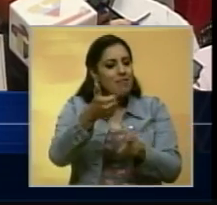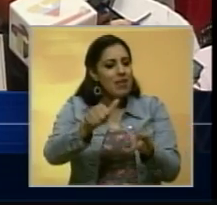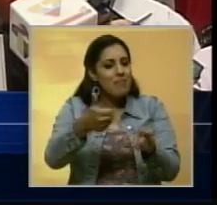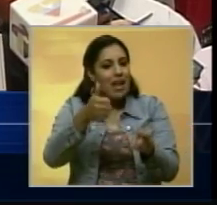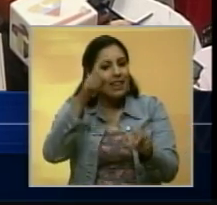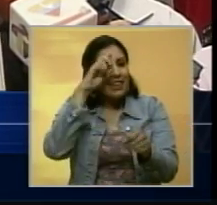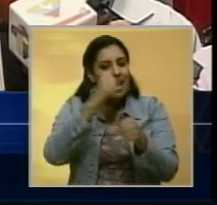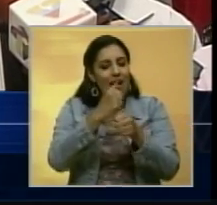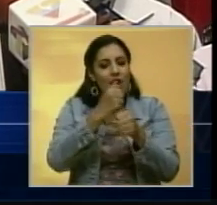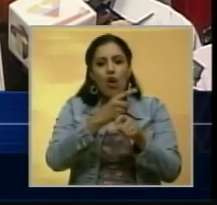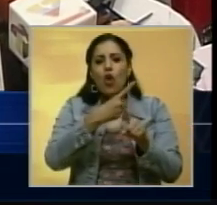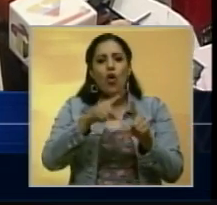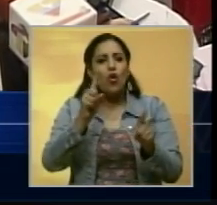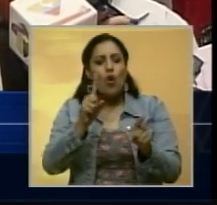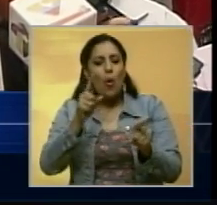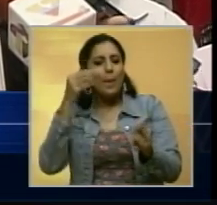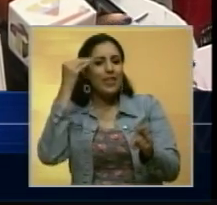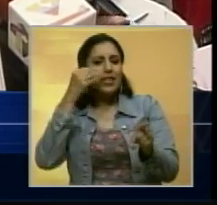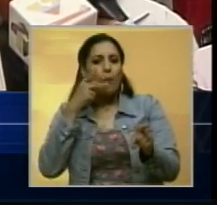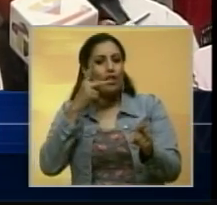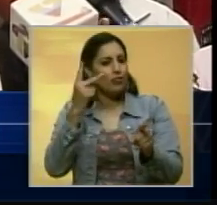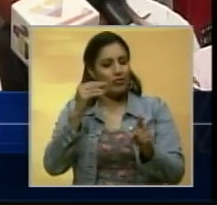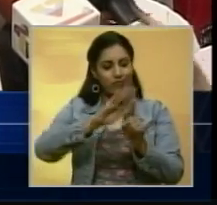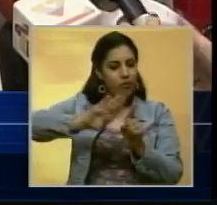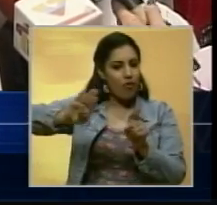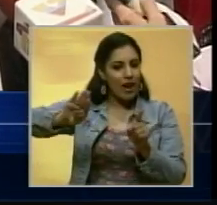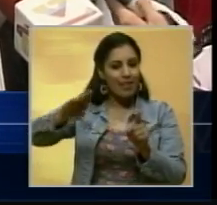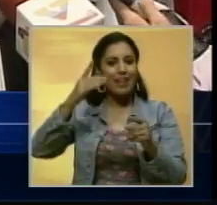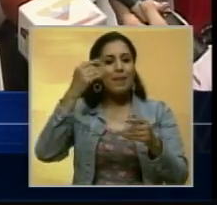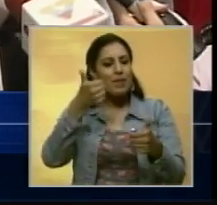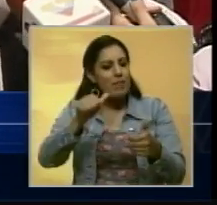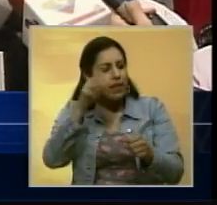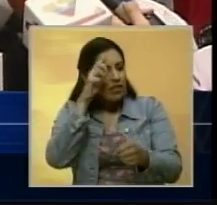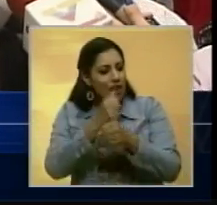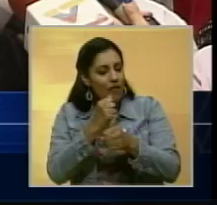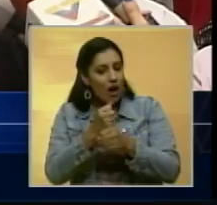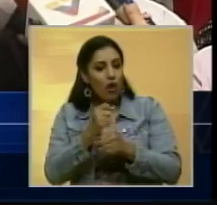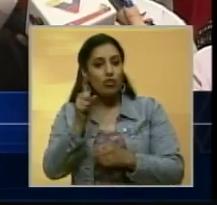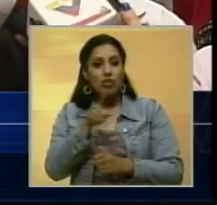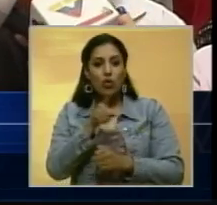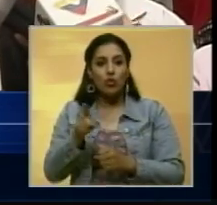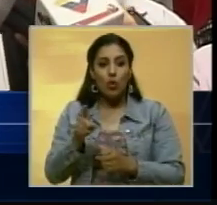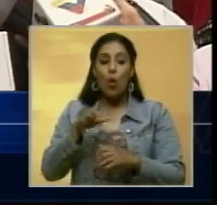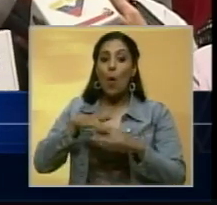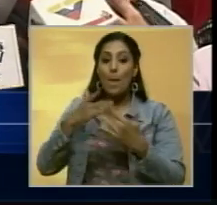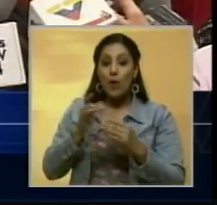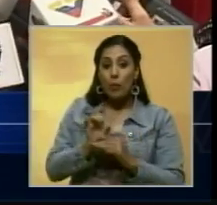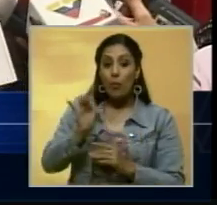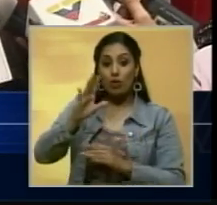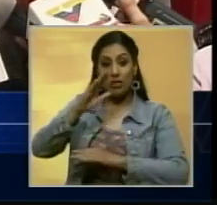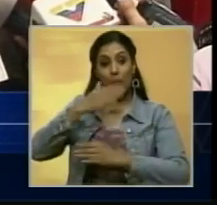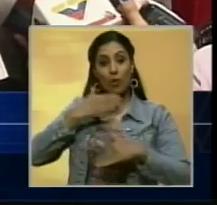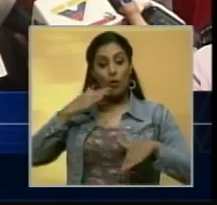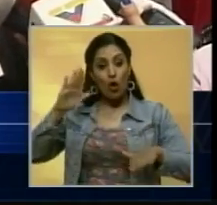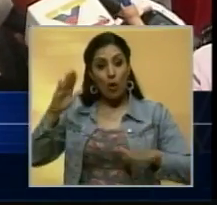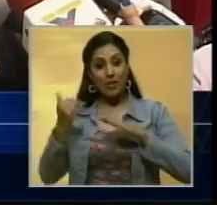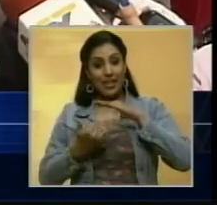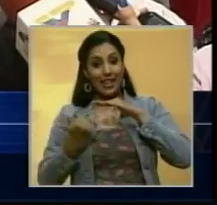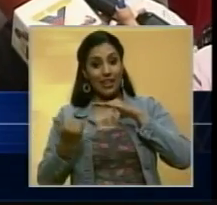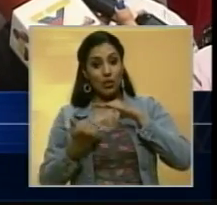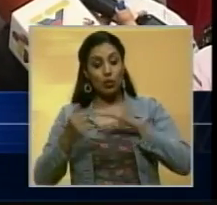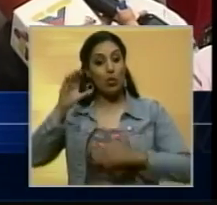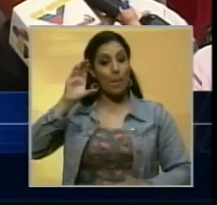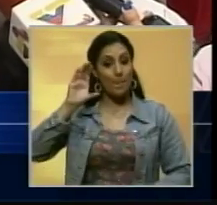eficiencia de sus empleados, de libre remoción o de no libre remoción, en función de su compromiso con la institución,